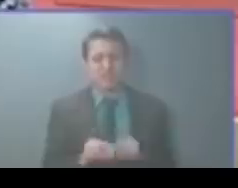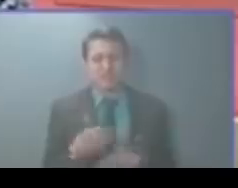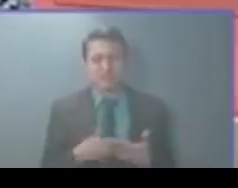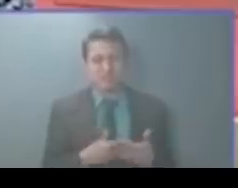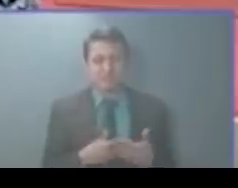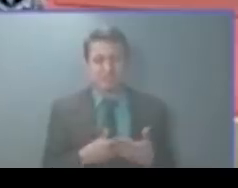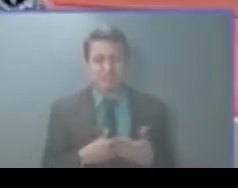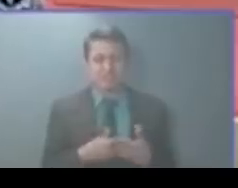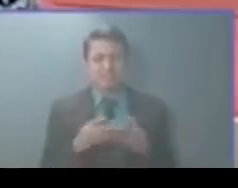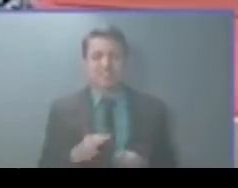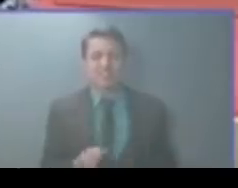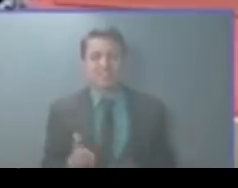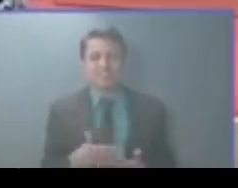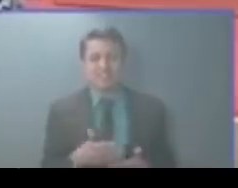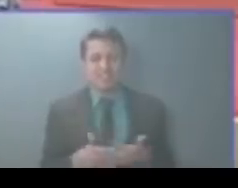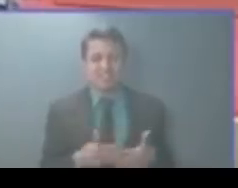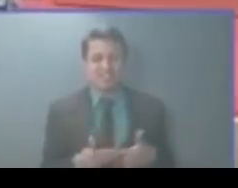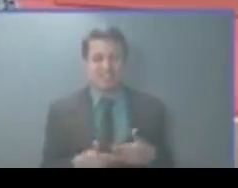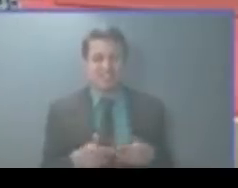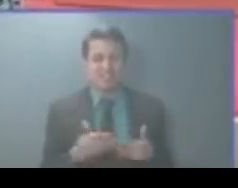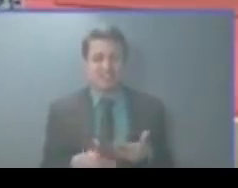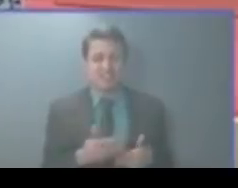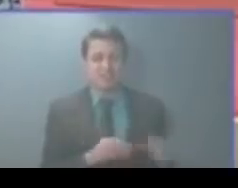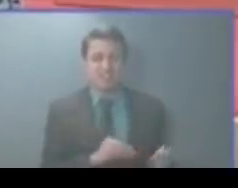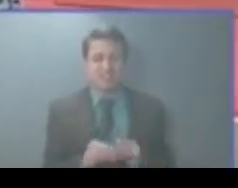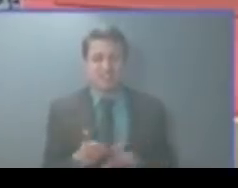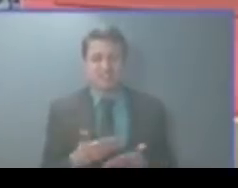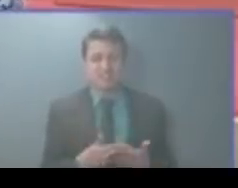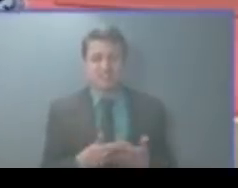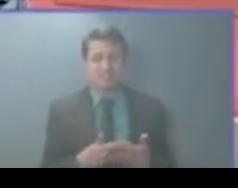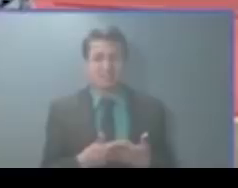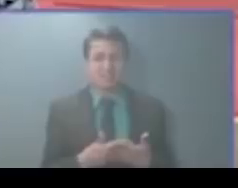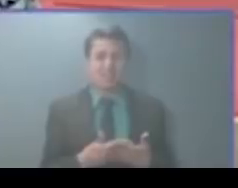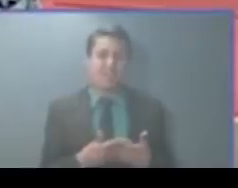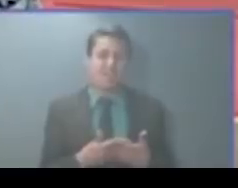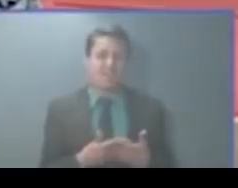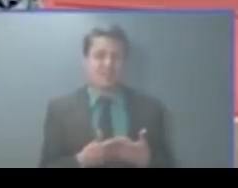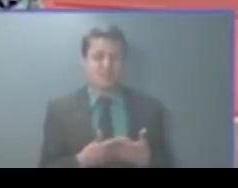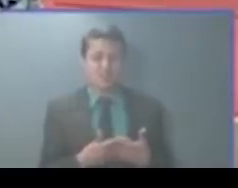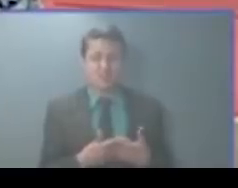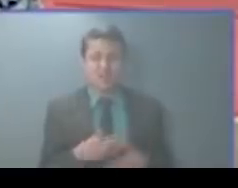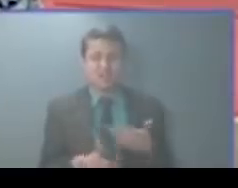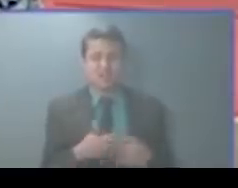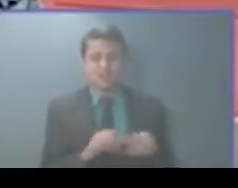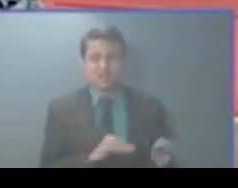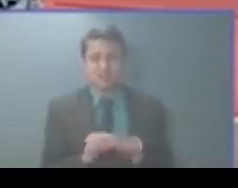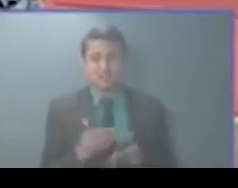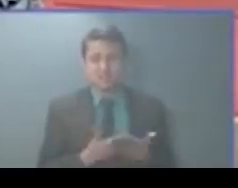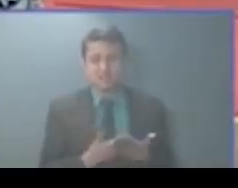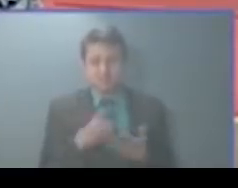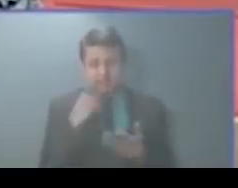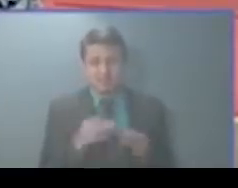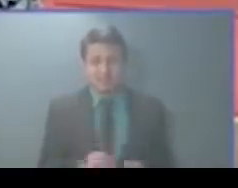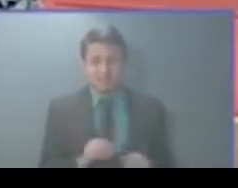situaciones hipotéticas, pero quiero dejar bien claro que nosotros somos respetuosos de la Constitución y de